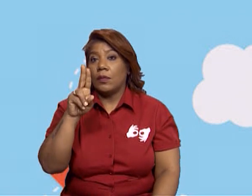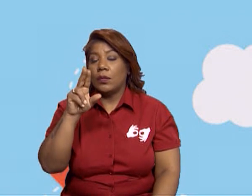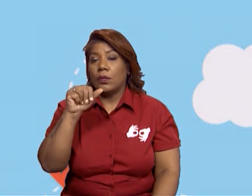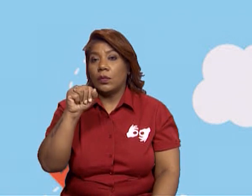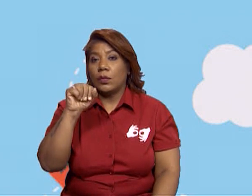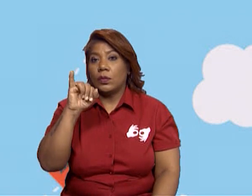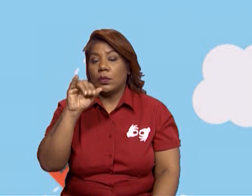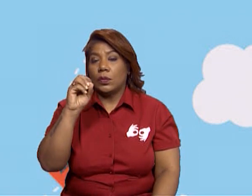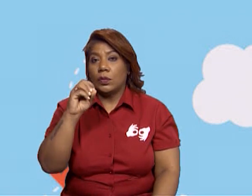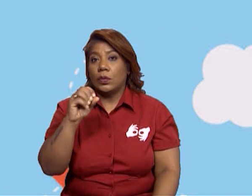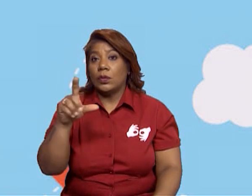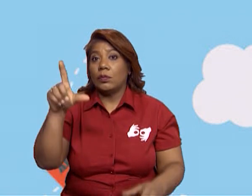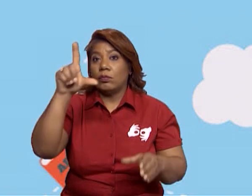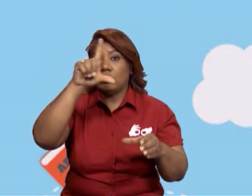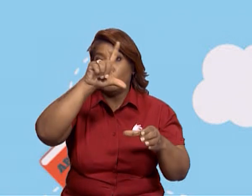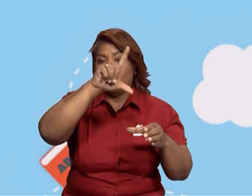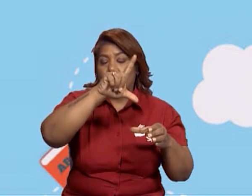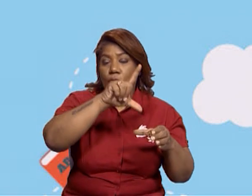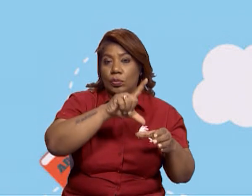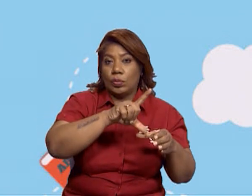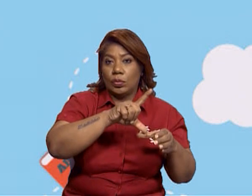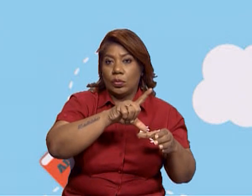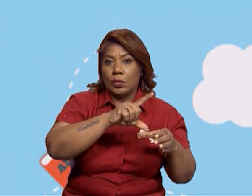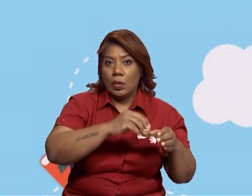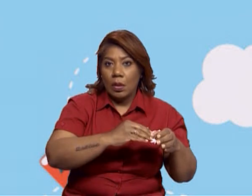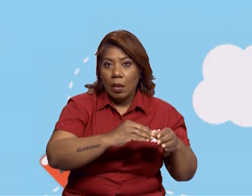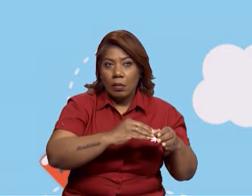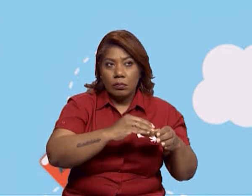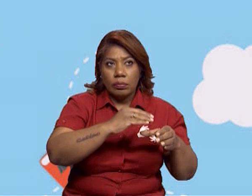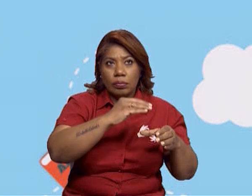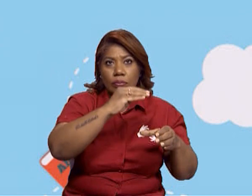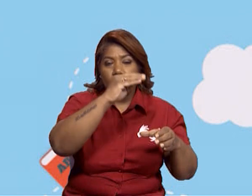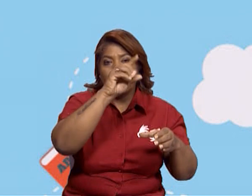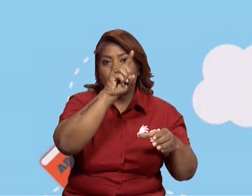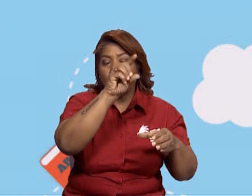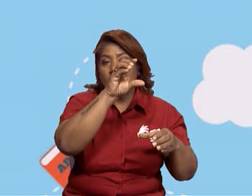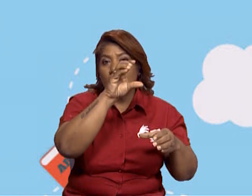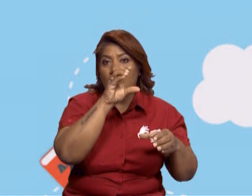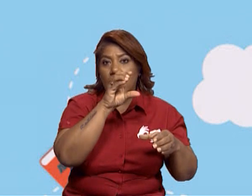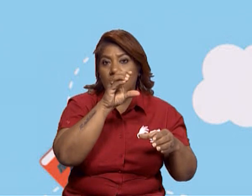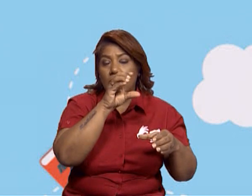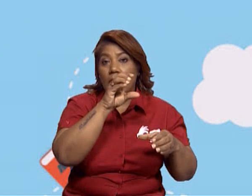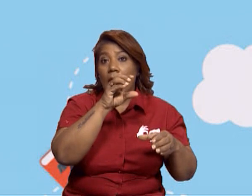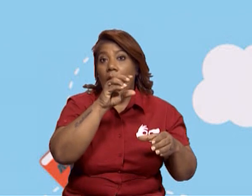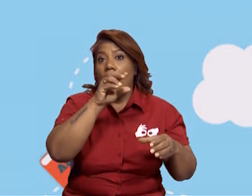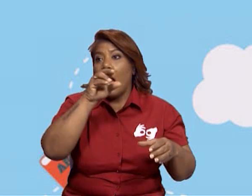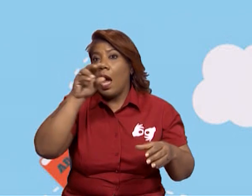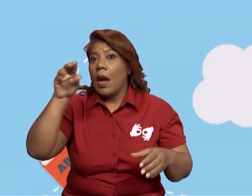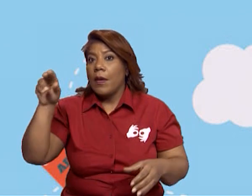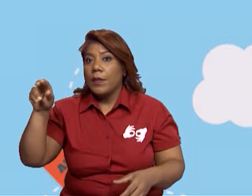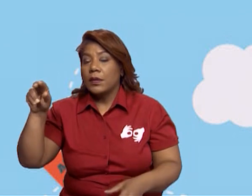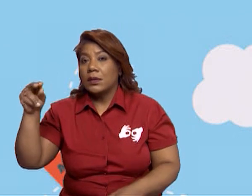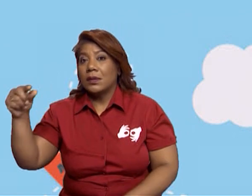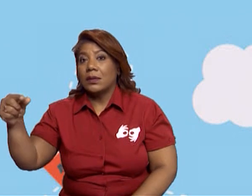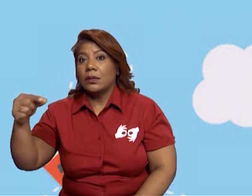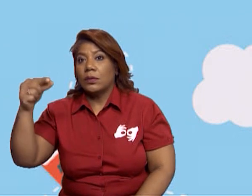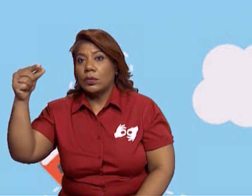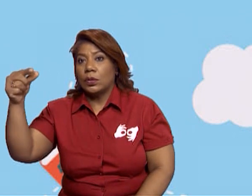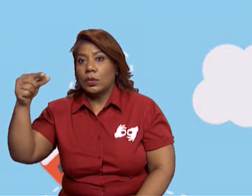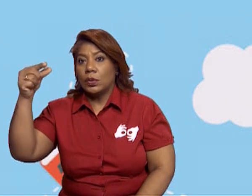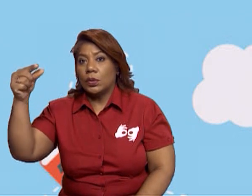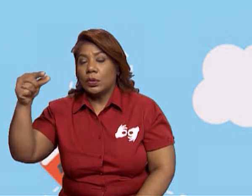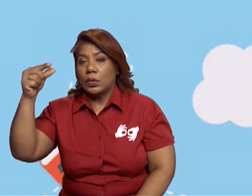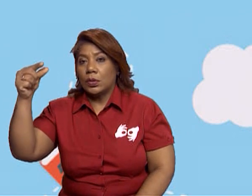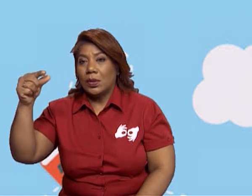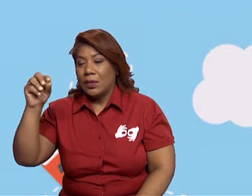líquida se calienta al llegar a 100 grados, pasará a gas, que es el vapor. Si el vapor